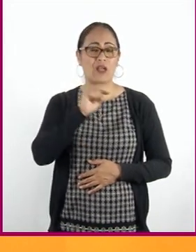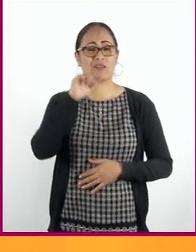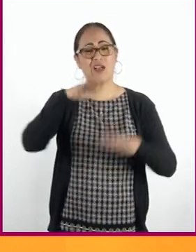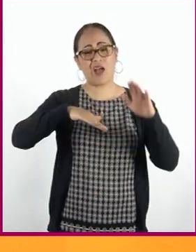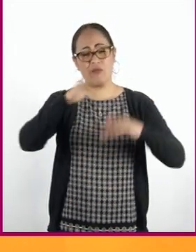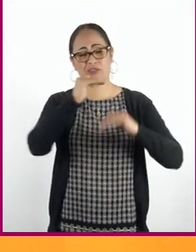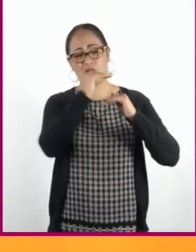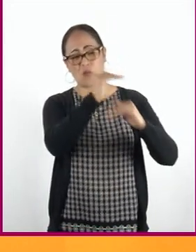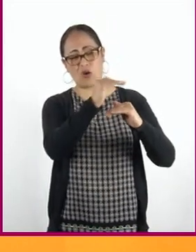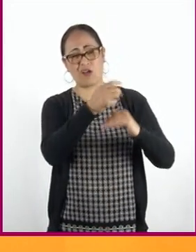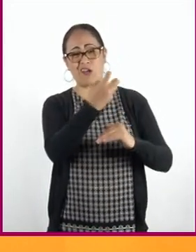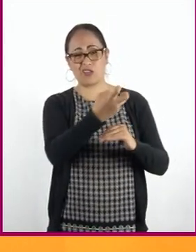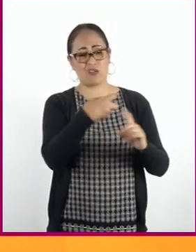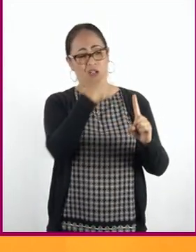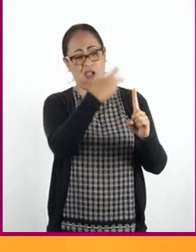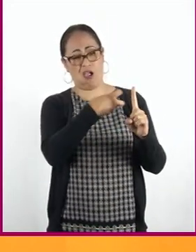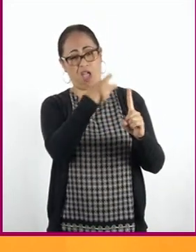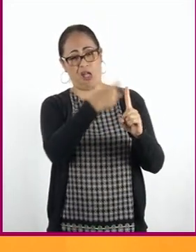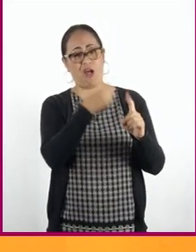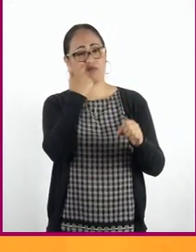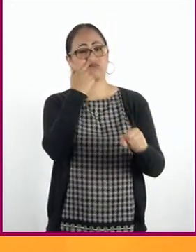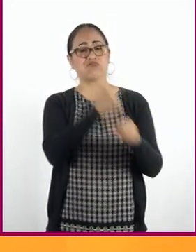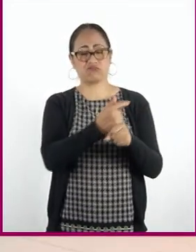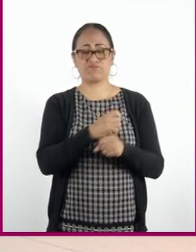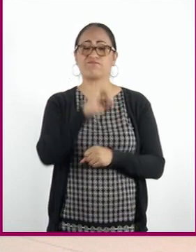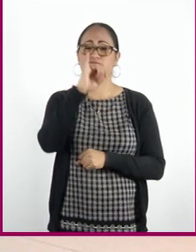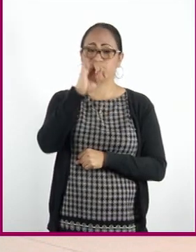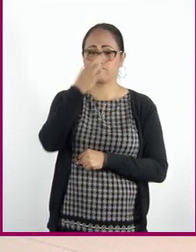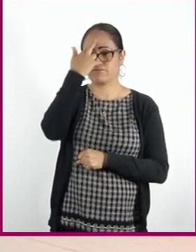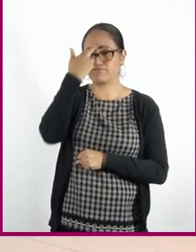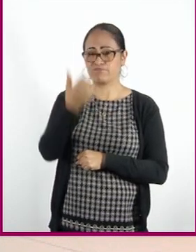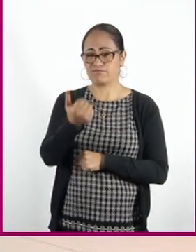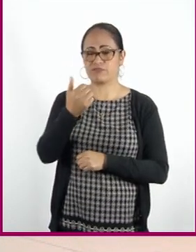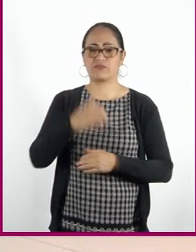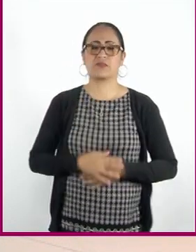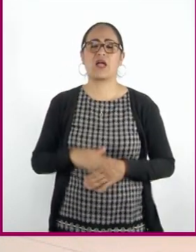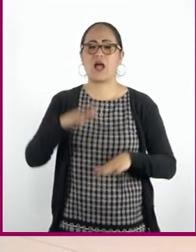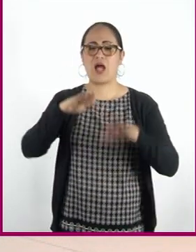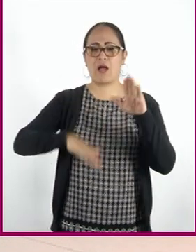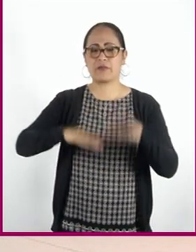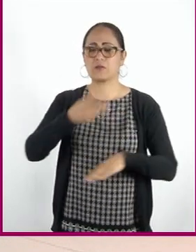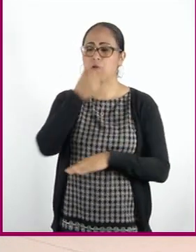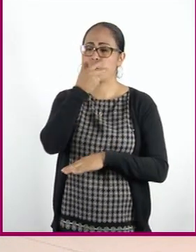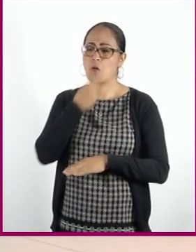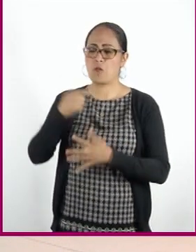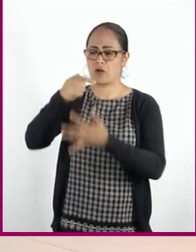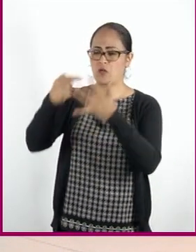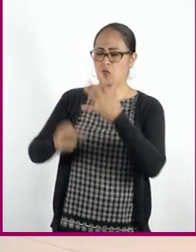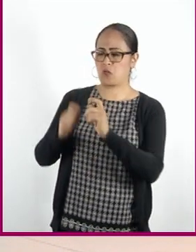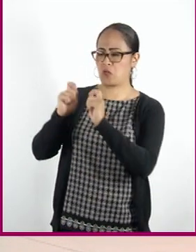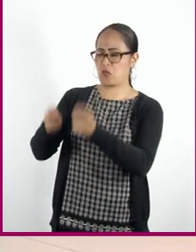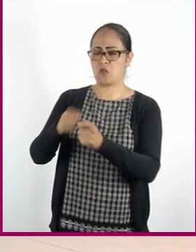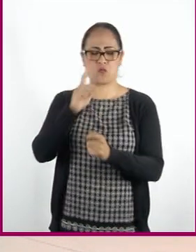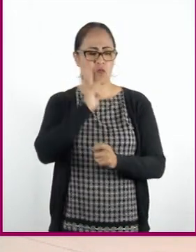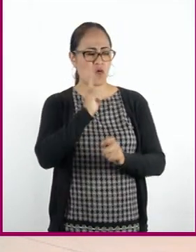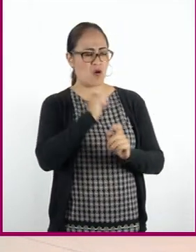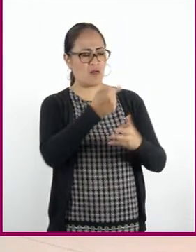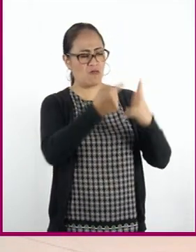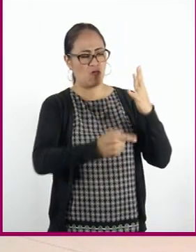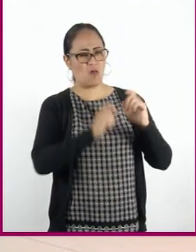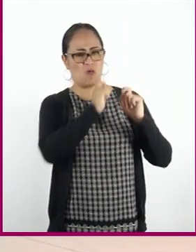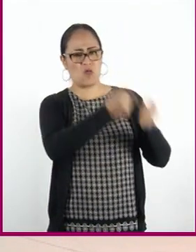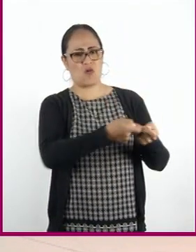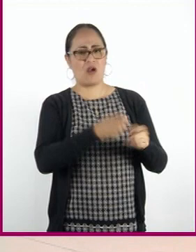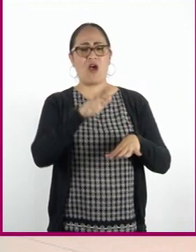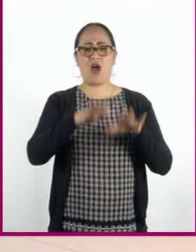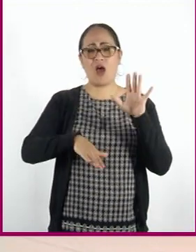o criticadas. Tiene razón, maestra Jacqueline. Los roles de género siempre han sido difíciles para las mujeres,